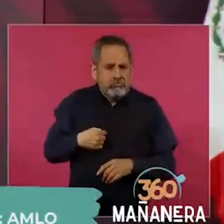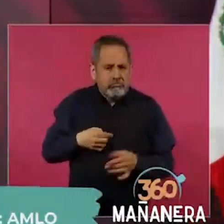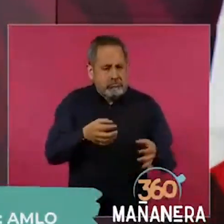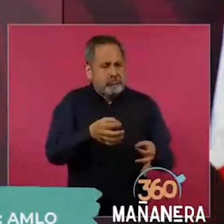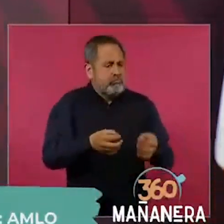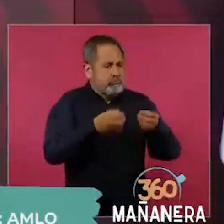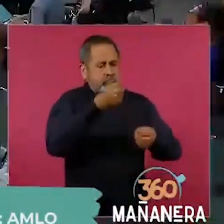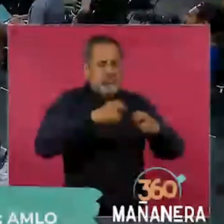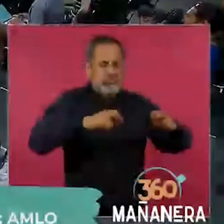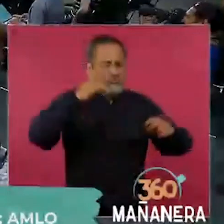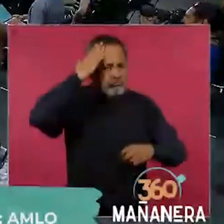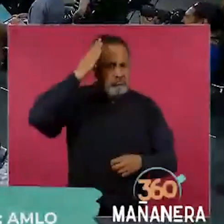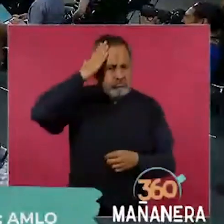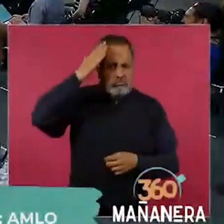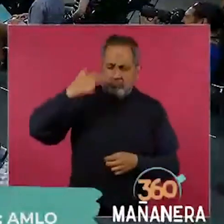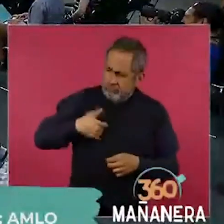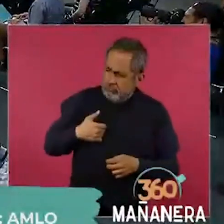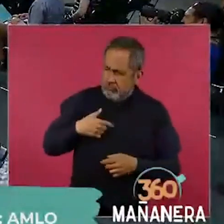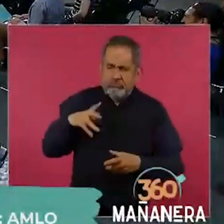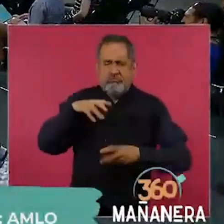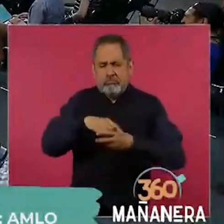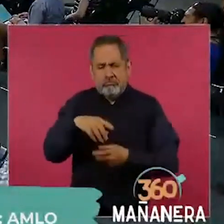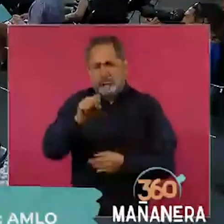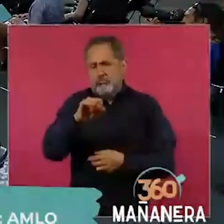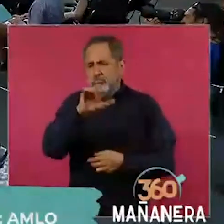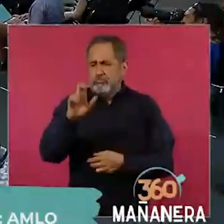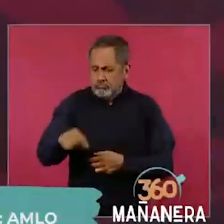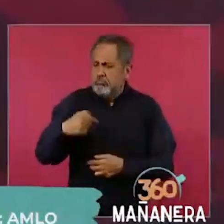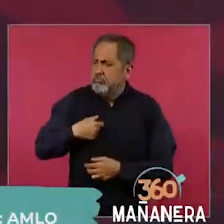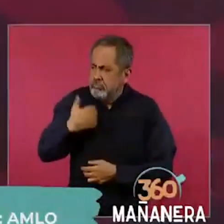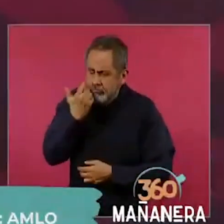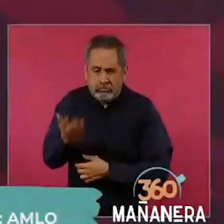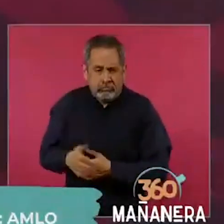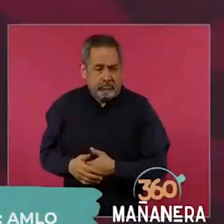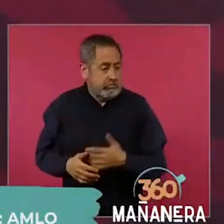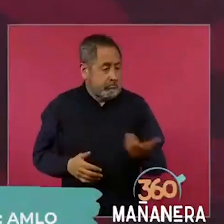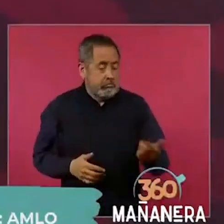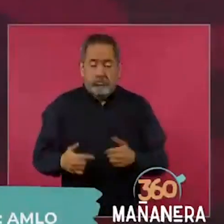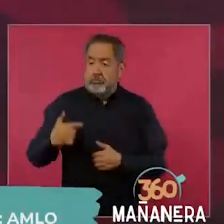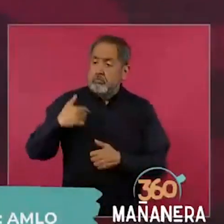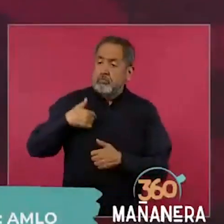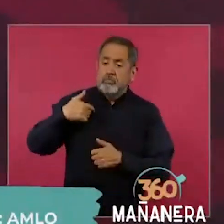ministro de la Corte. Fui